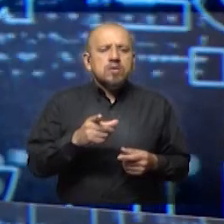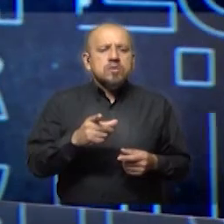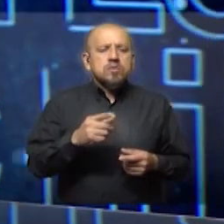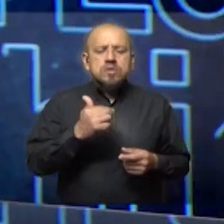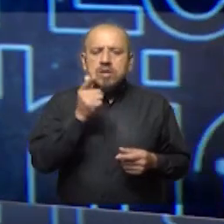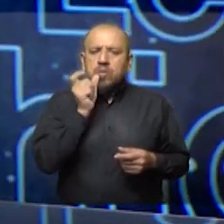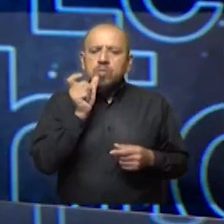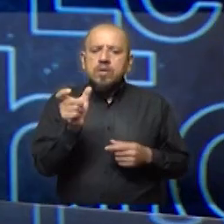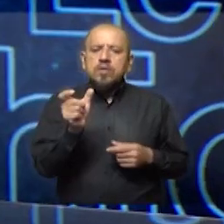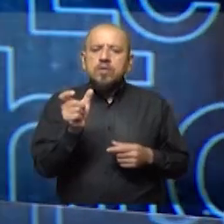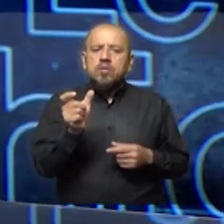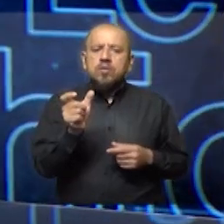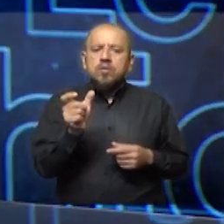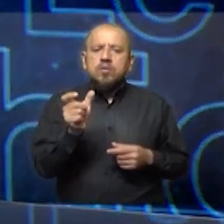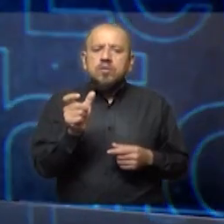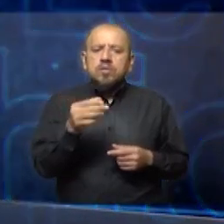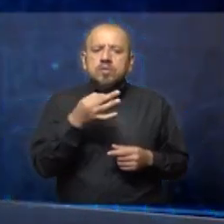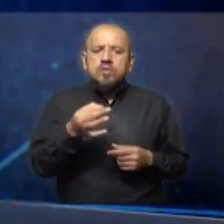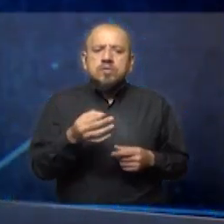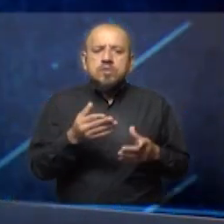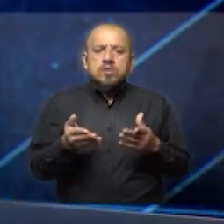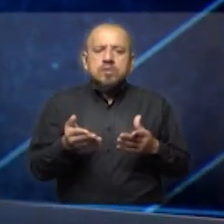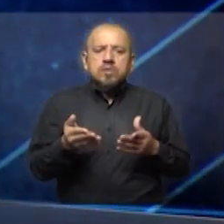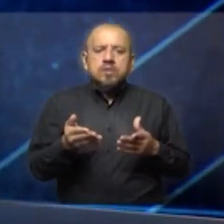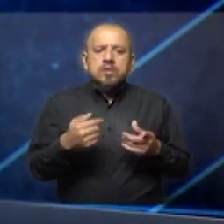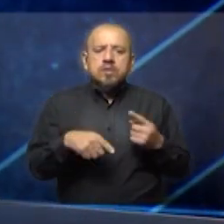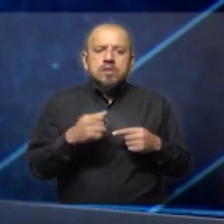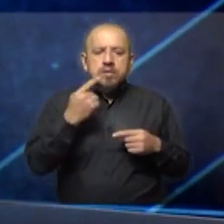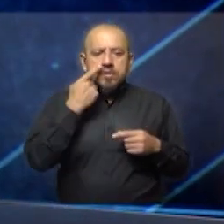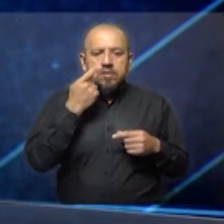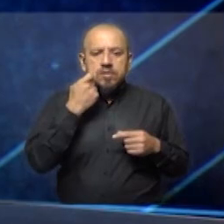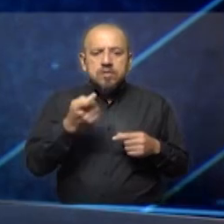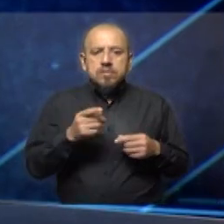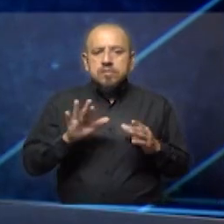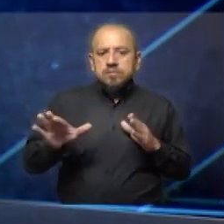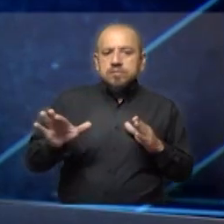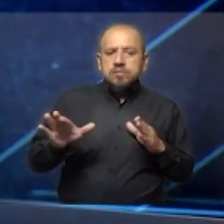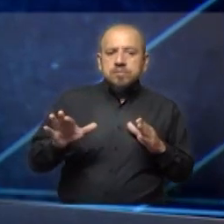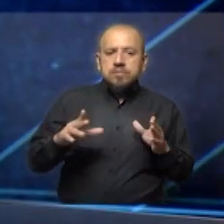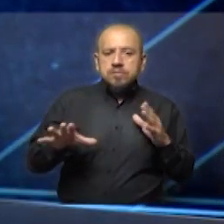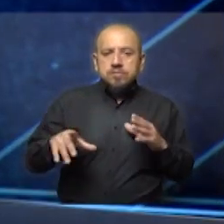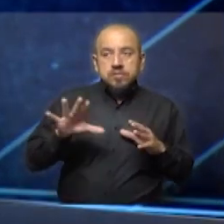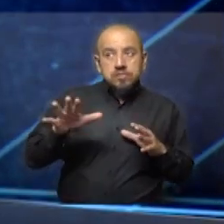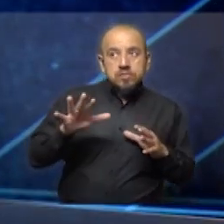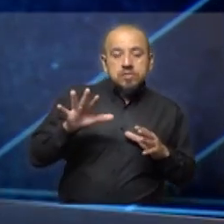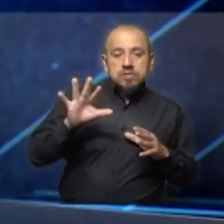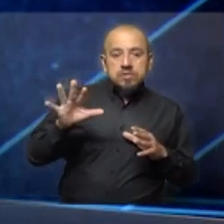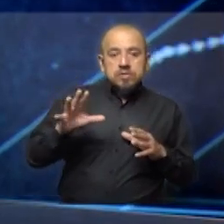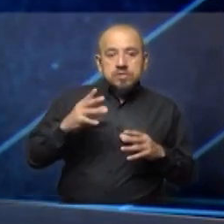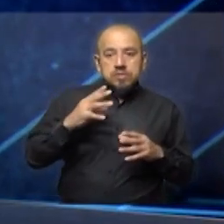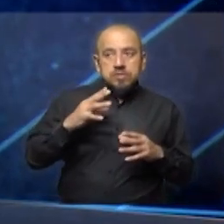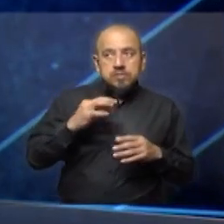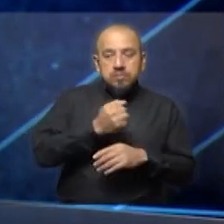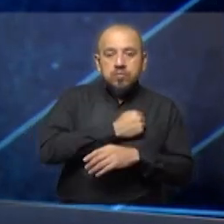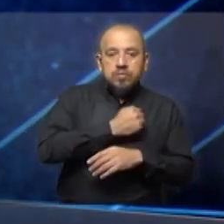argumentación hace la referencia a hombres que son de temer y que son de temer mucho porque estos hombres